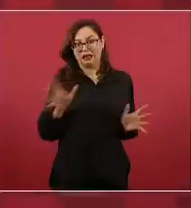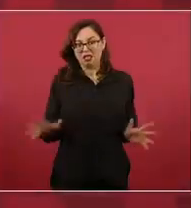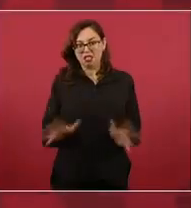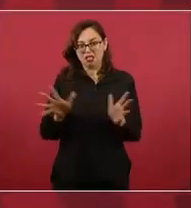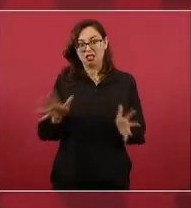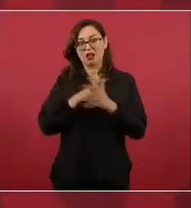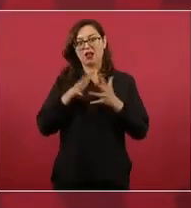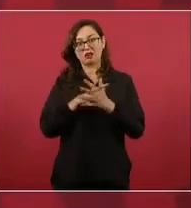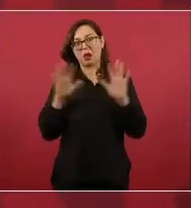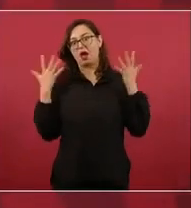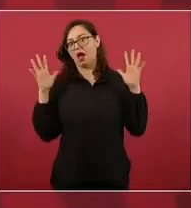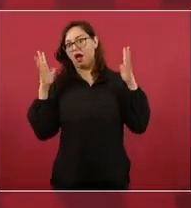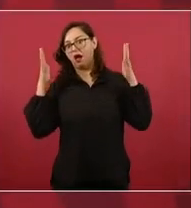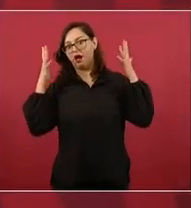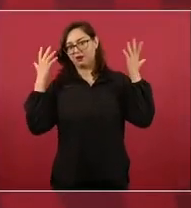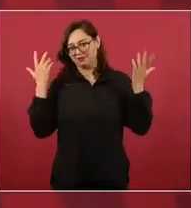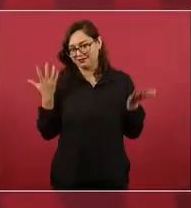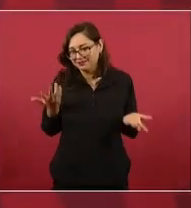sí, y hubieron aplausos,